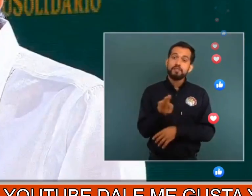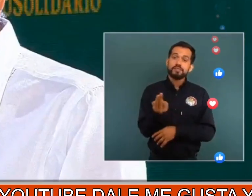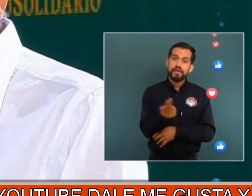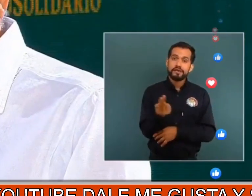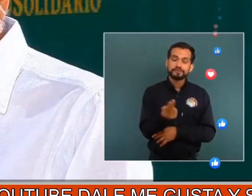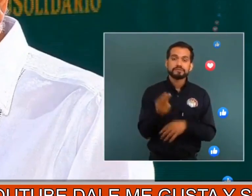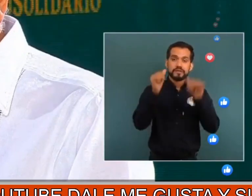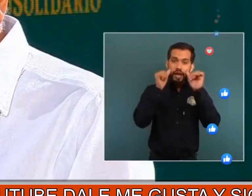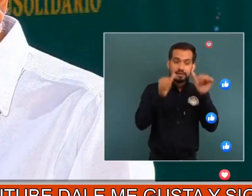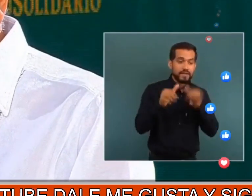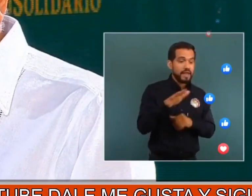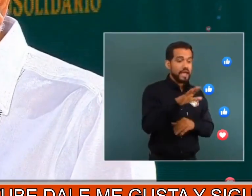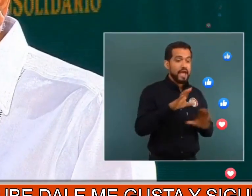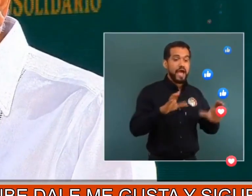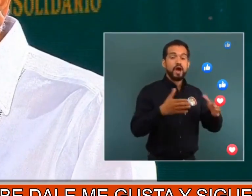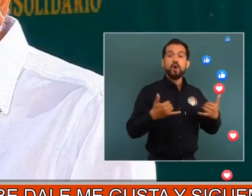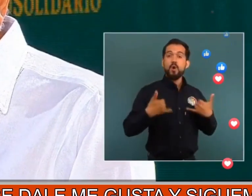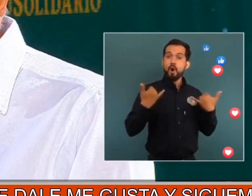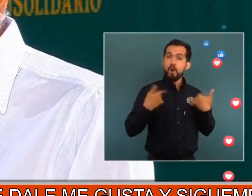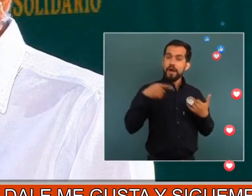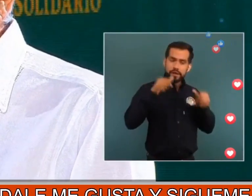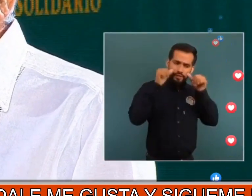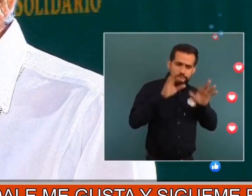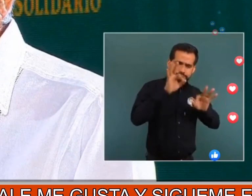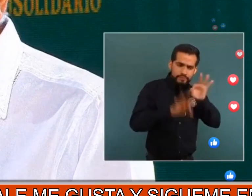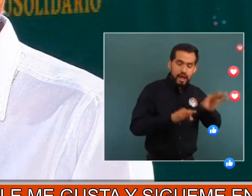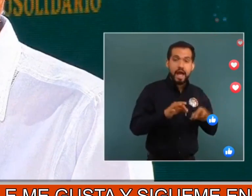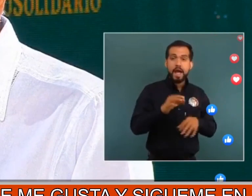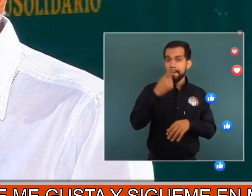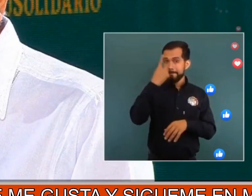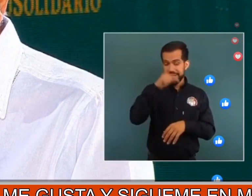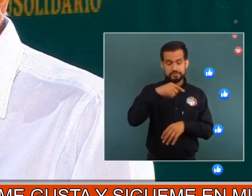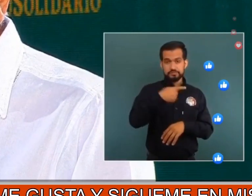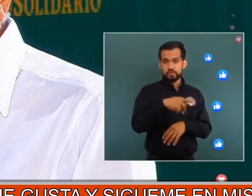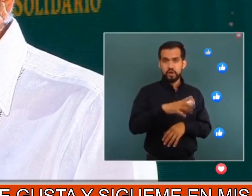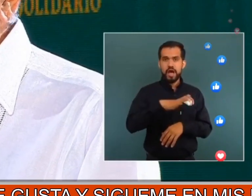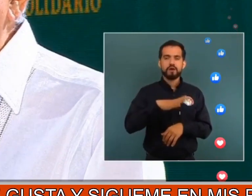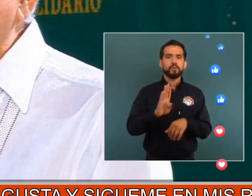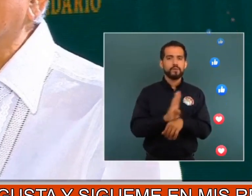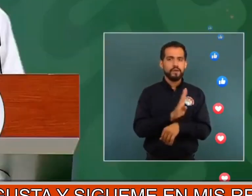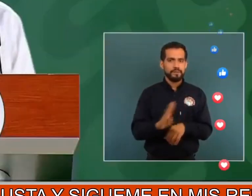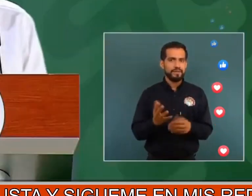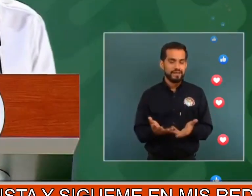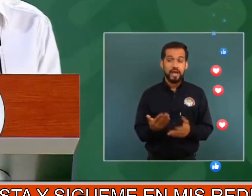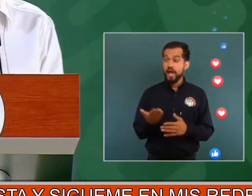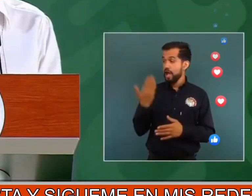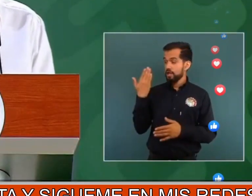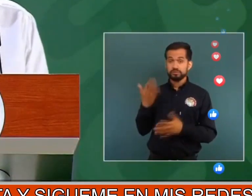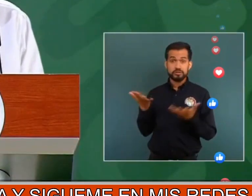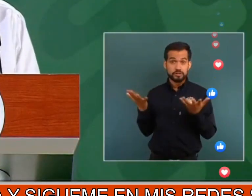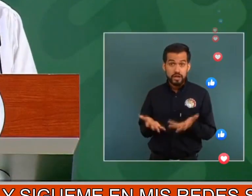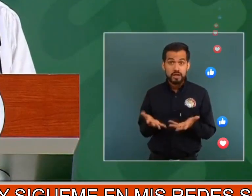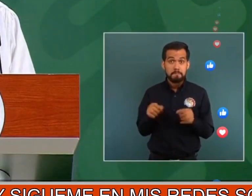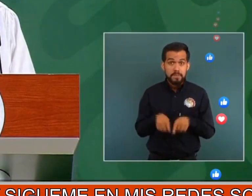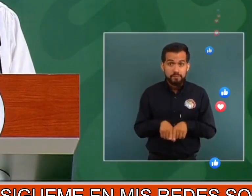atender a los jóvenes y de que haya bienestar. Todo esto no se hacía anteriormente.